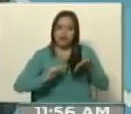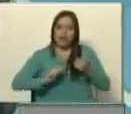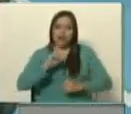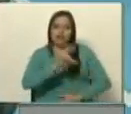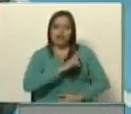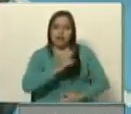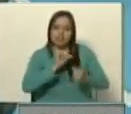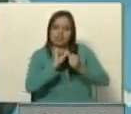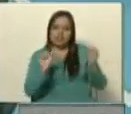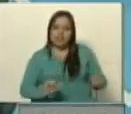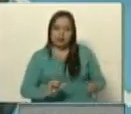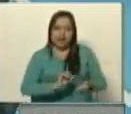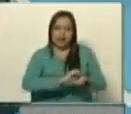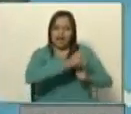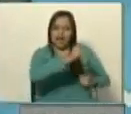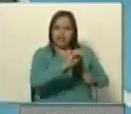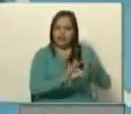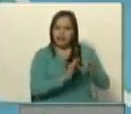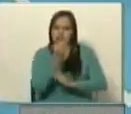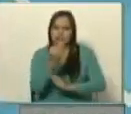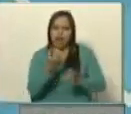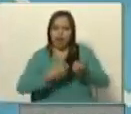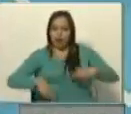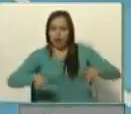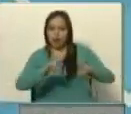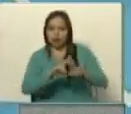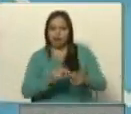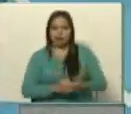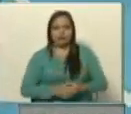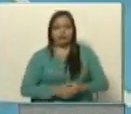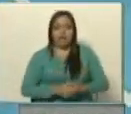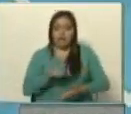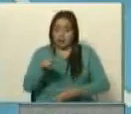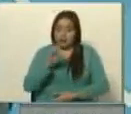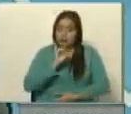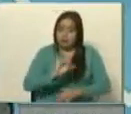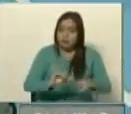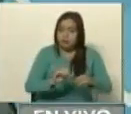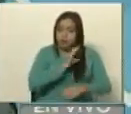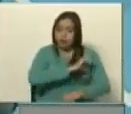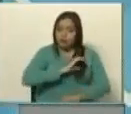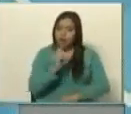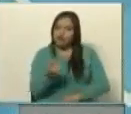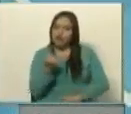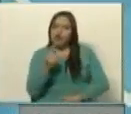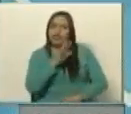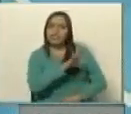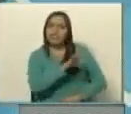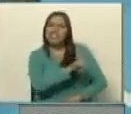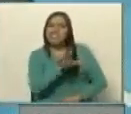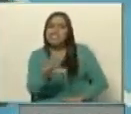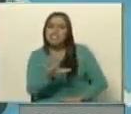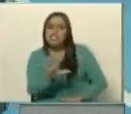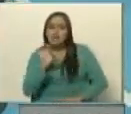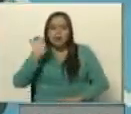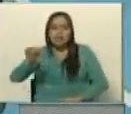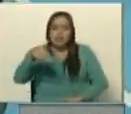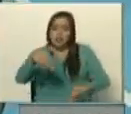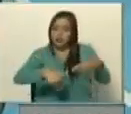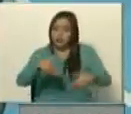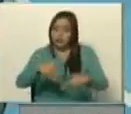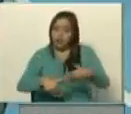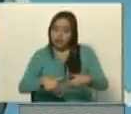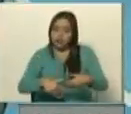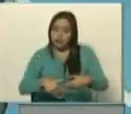sistema, que es la Carta Fundacional de la Nación Unida. En ese comité, solo 15 países votaron, 15 países de